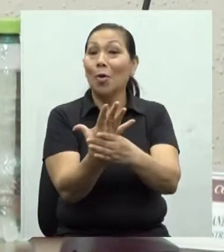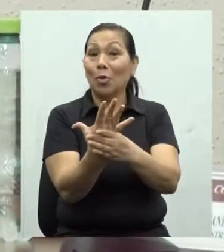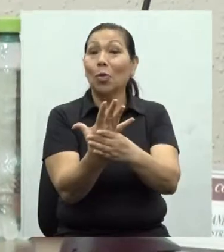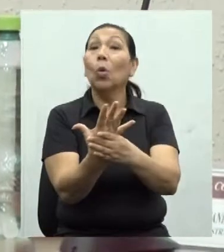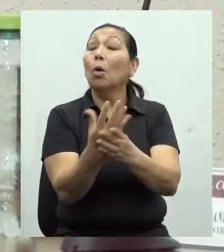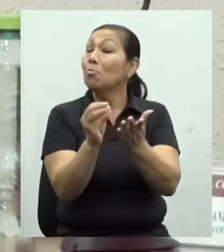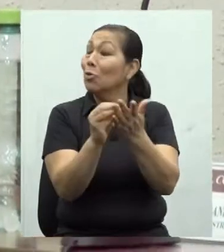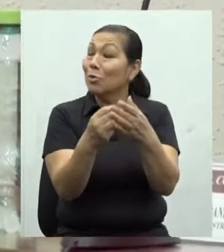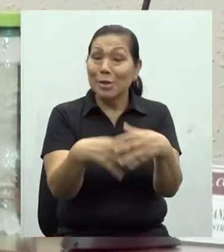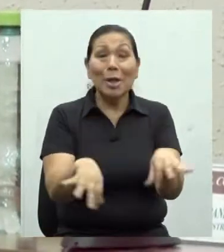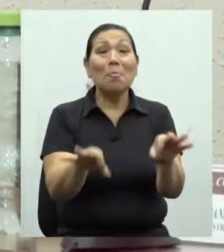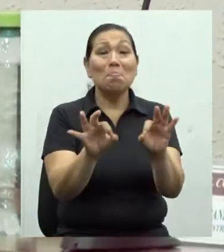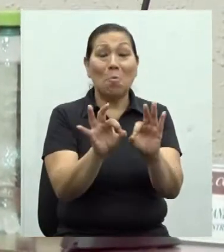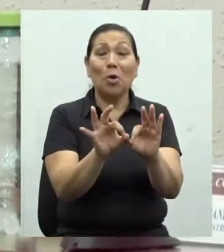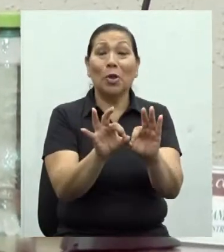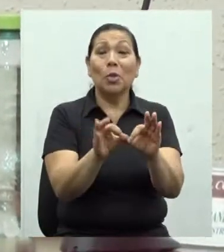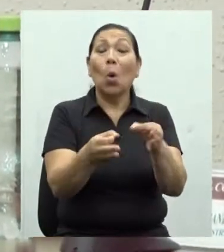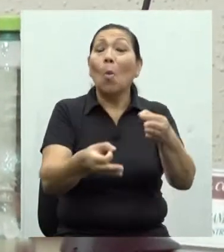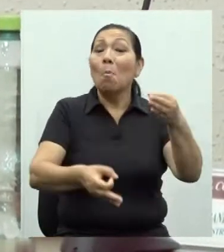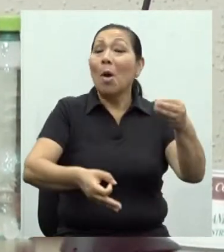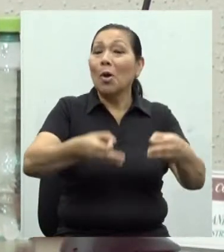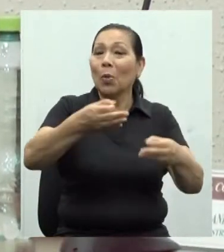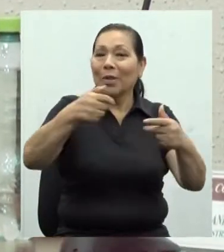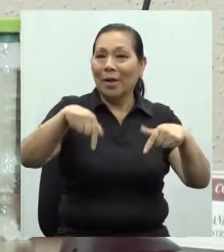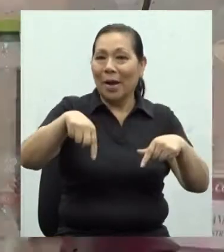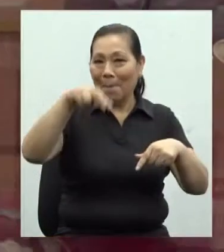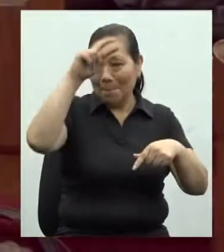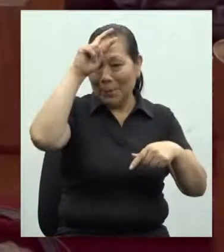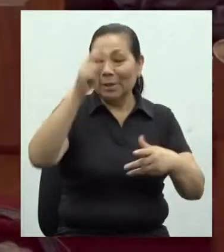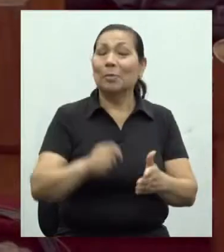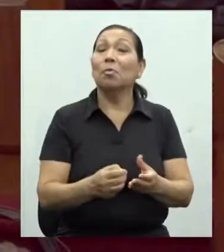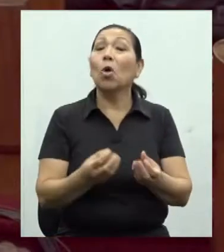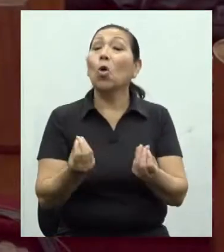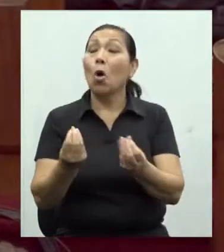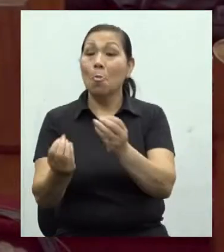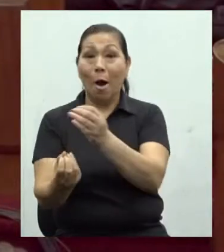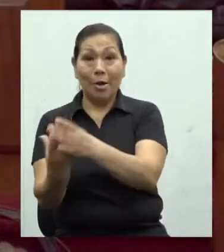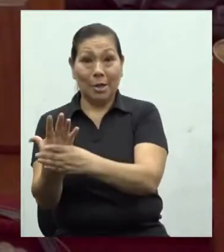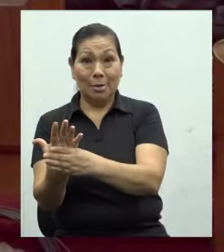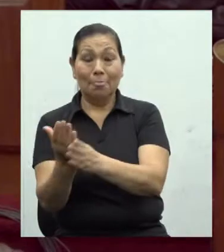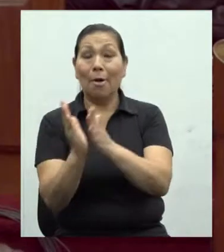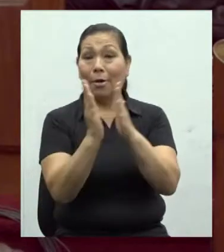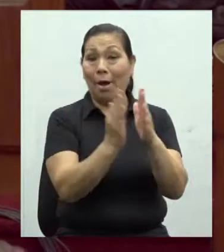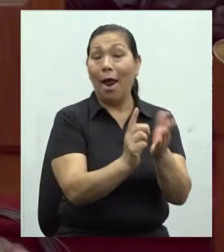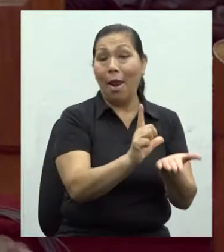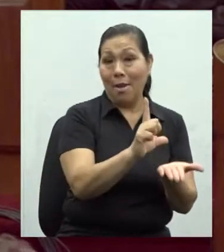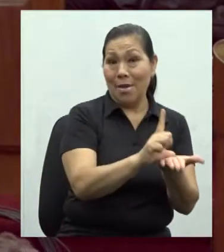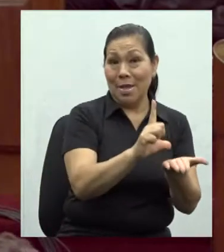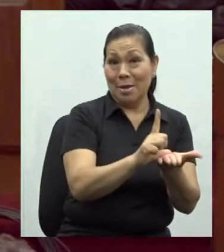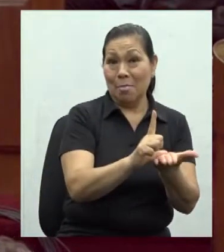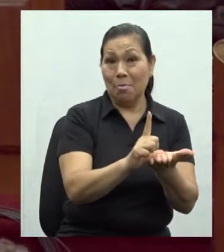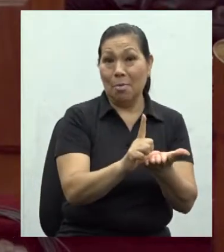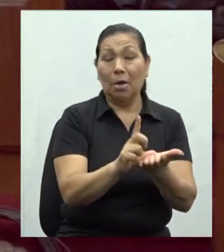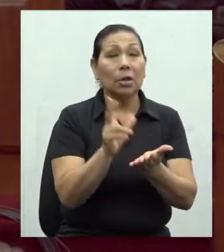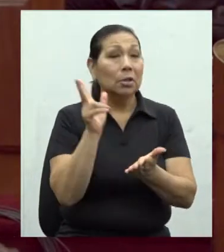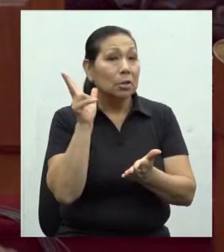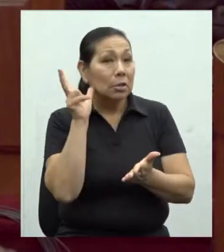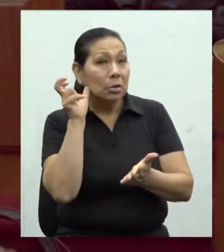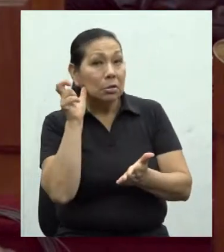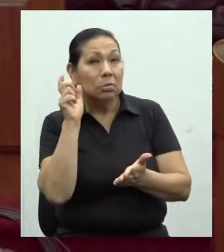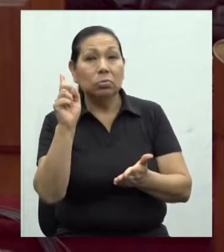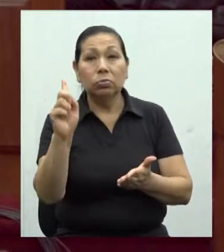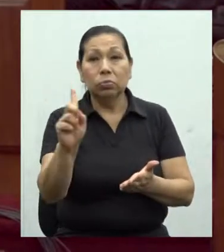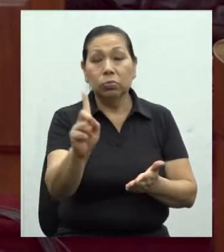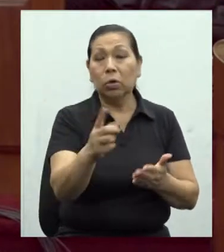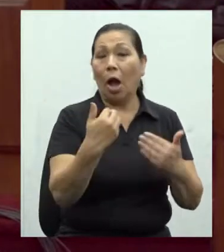muy emblemática para la vida jurídica de nuestro país. Tanto en Arequipa como en Lima, el tribunal escuchó los alegatos de